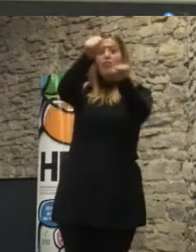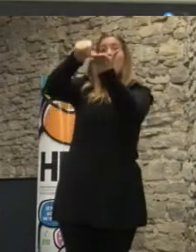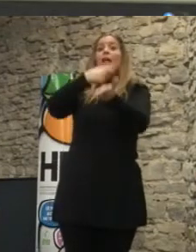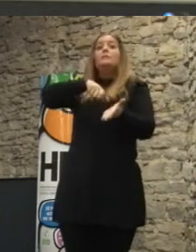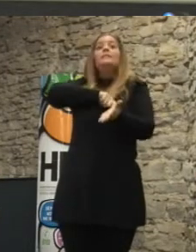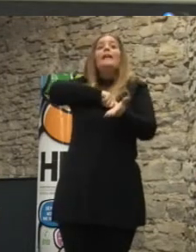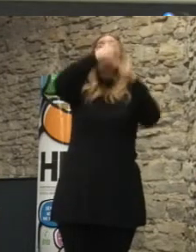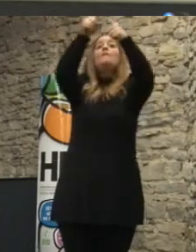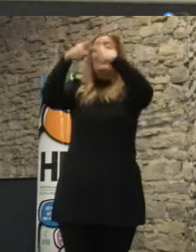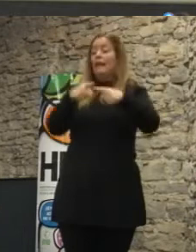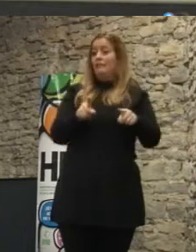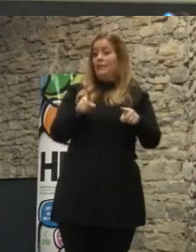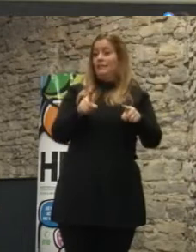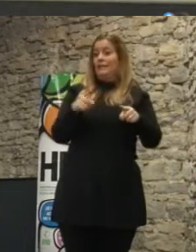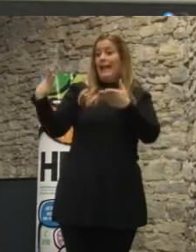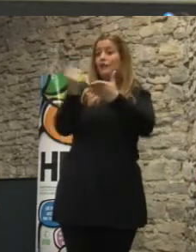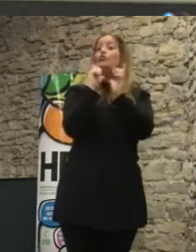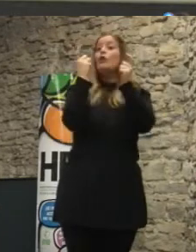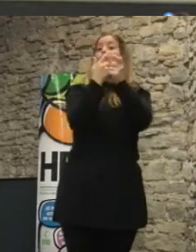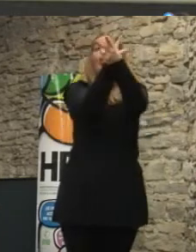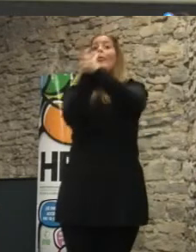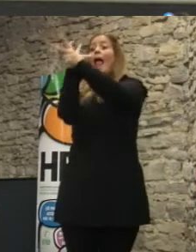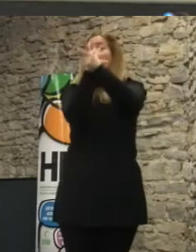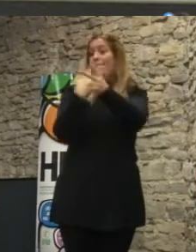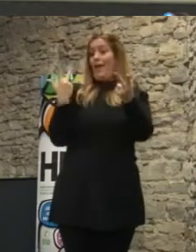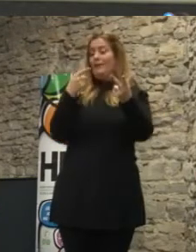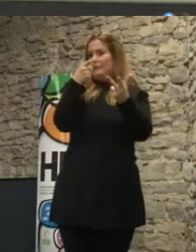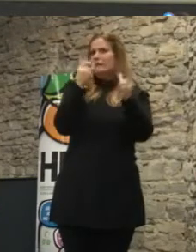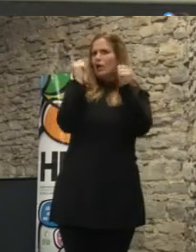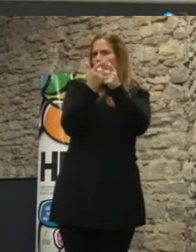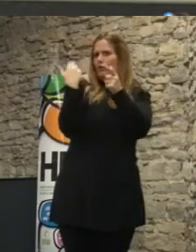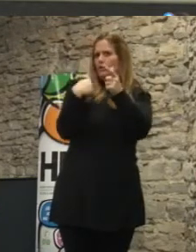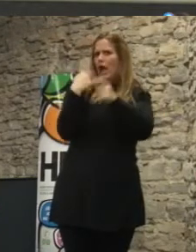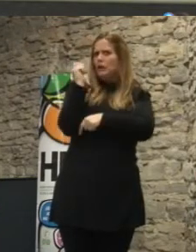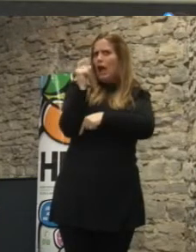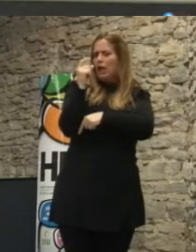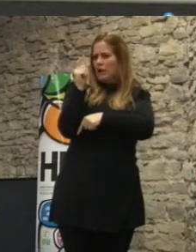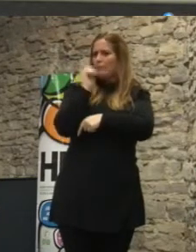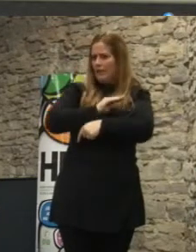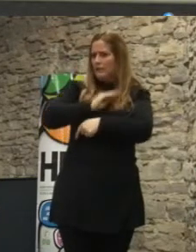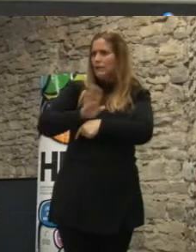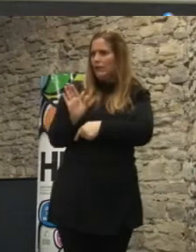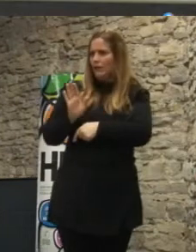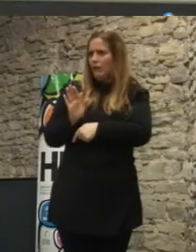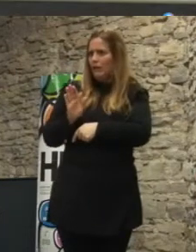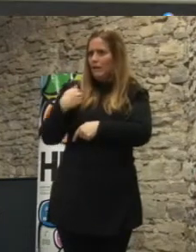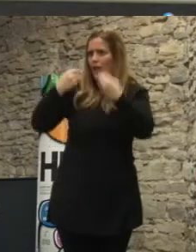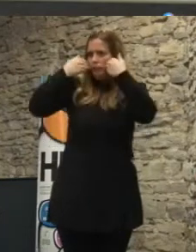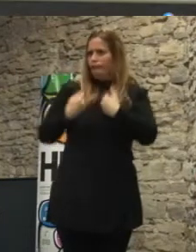sea, estábamos en línea, en una reunión de línea, de esas que ya hay muchas, ¿no? Hay muchas organizaciones que ya las tienen. Entonces,